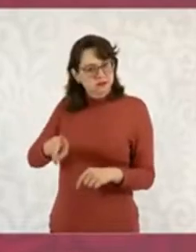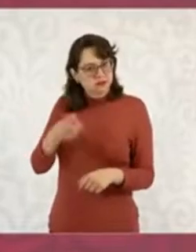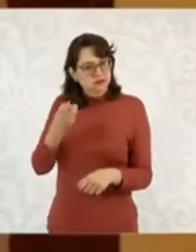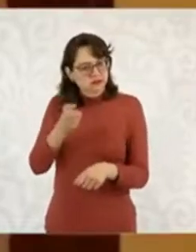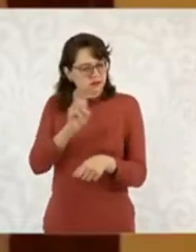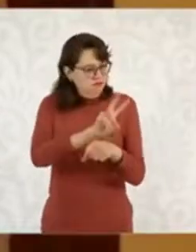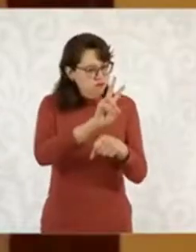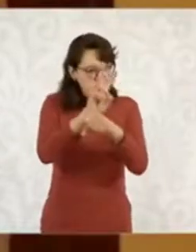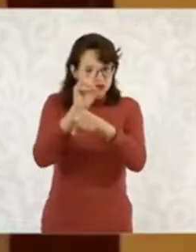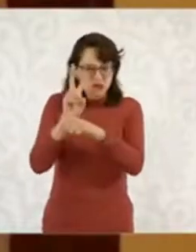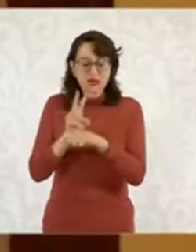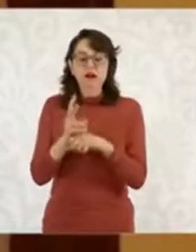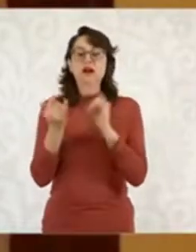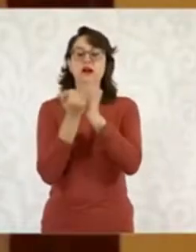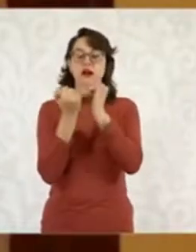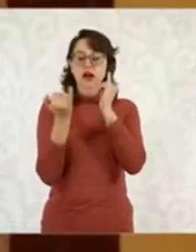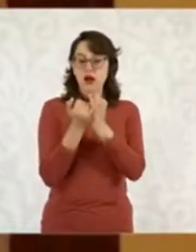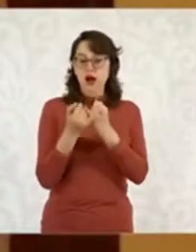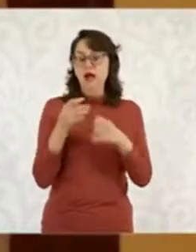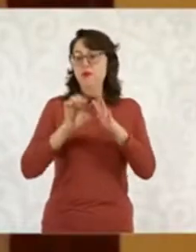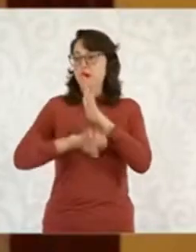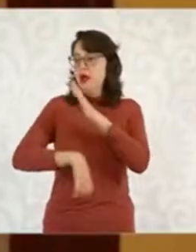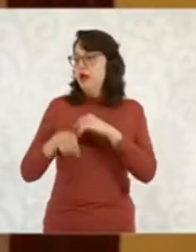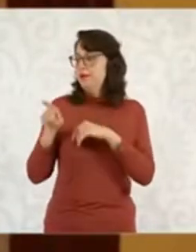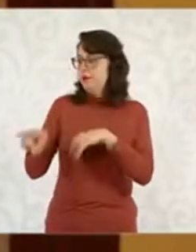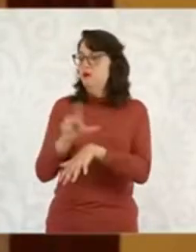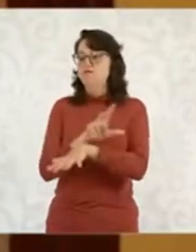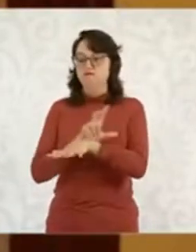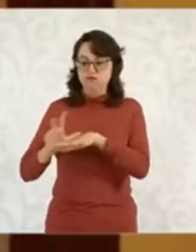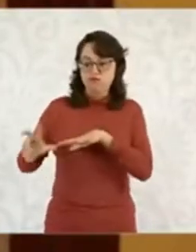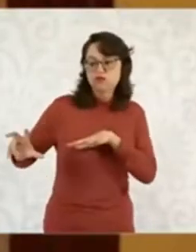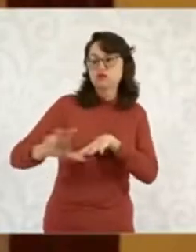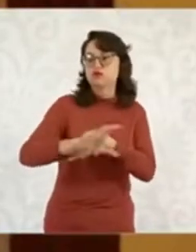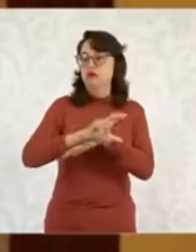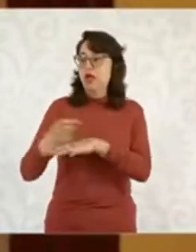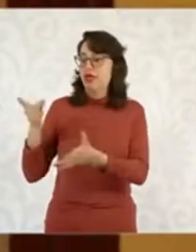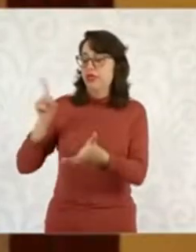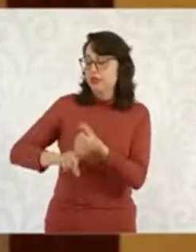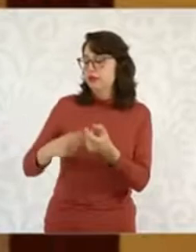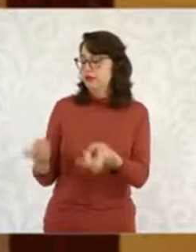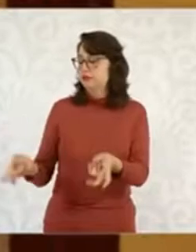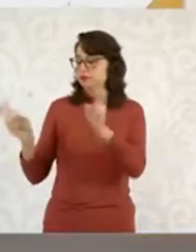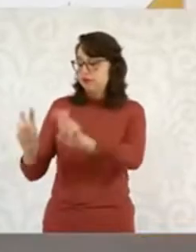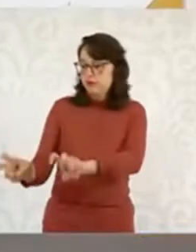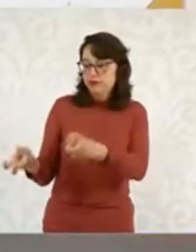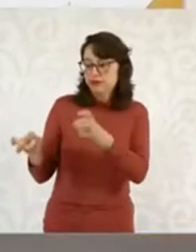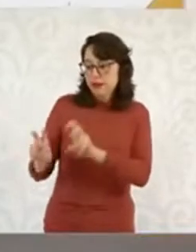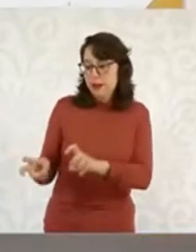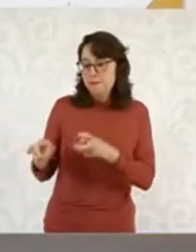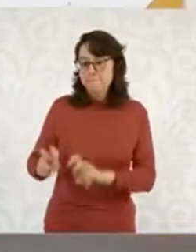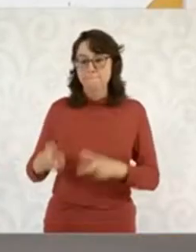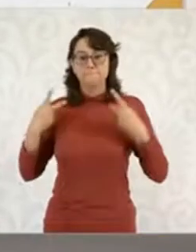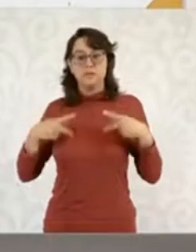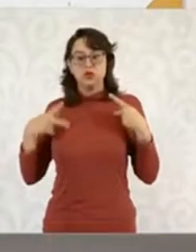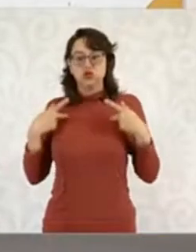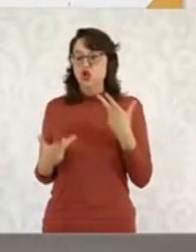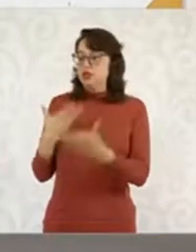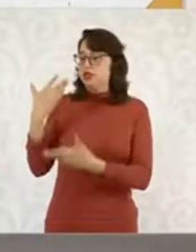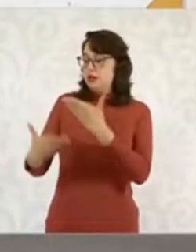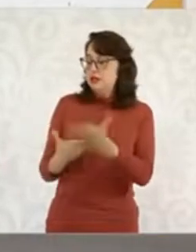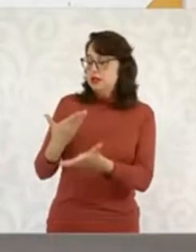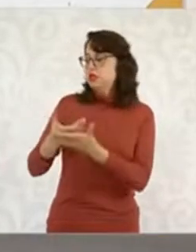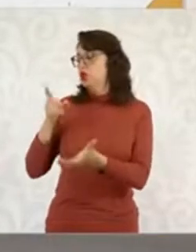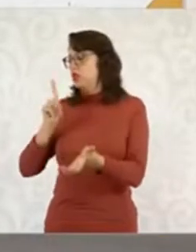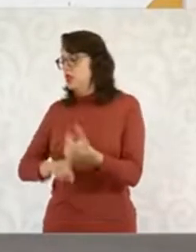por ejemplo la asignación de pasajeros del Tren Maya, también todo el proceso que tiene que ver con cuáles son las características del servicio, cómo es la regulación del